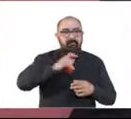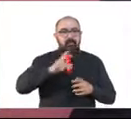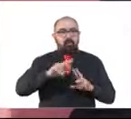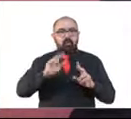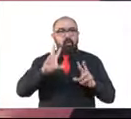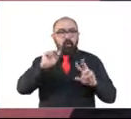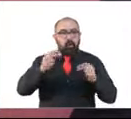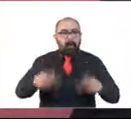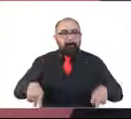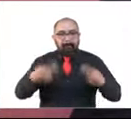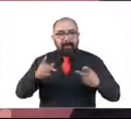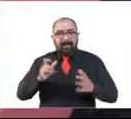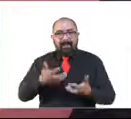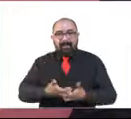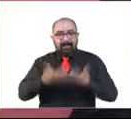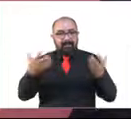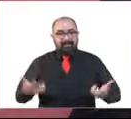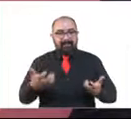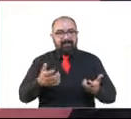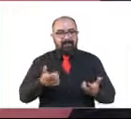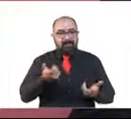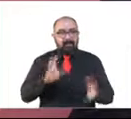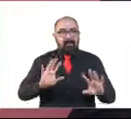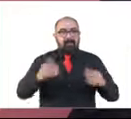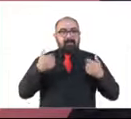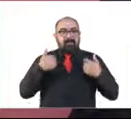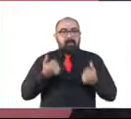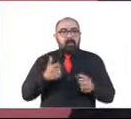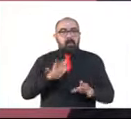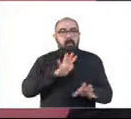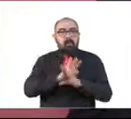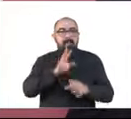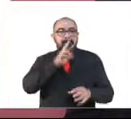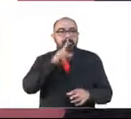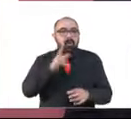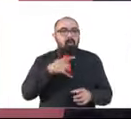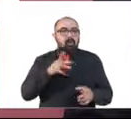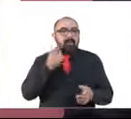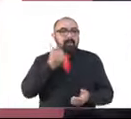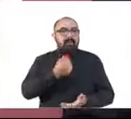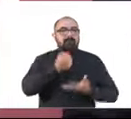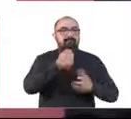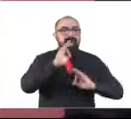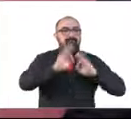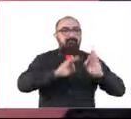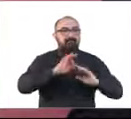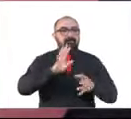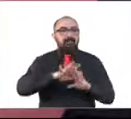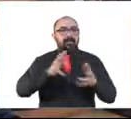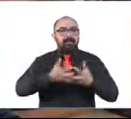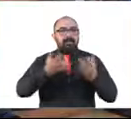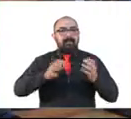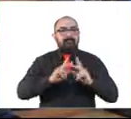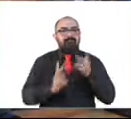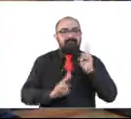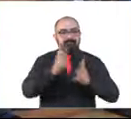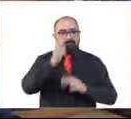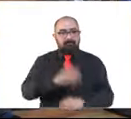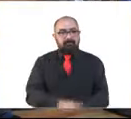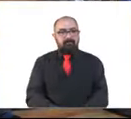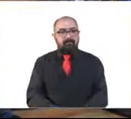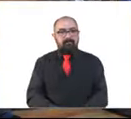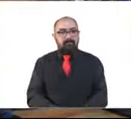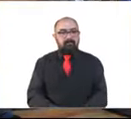parece que eso ejemplifica de manera resumida pues cuál es la apuesta que se está. Gracias. Adelante, doctor.